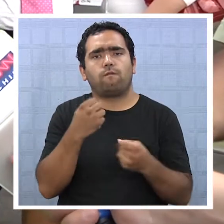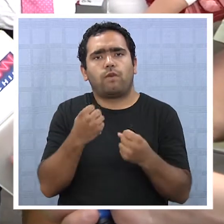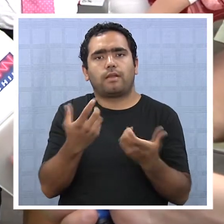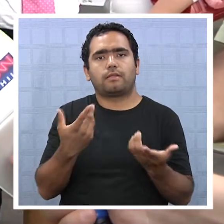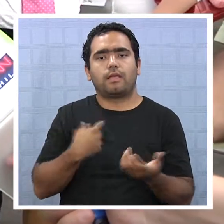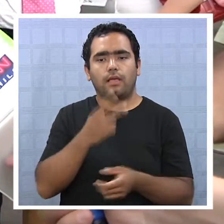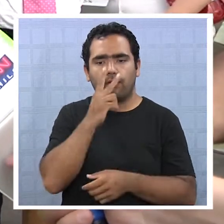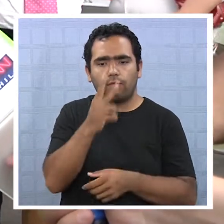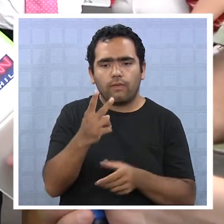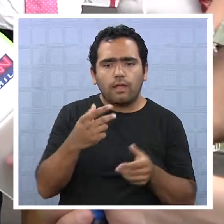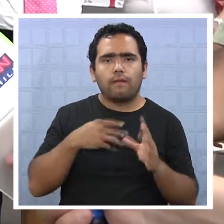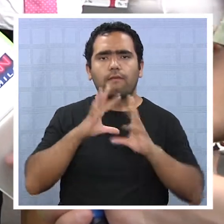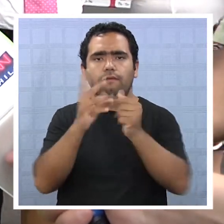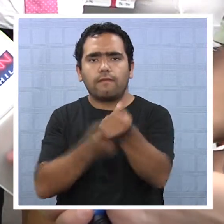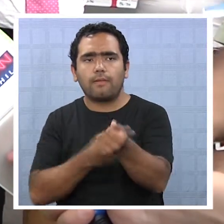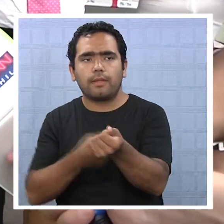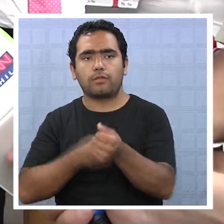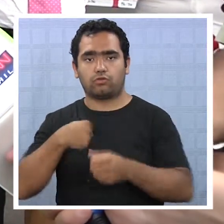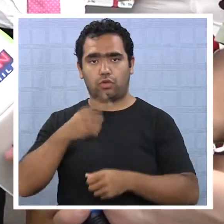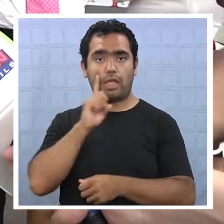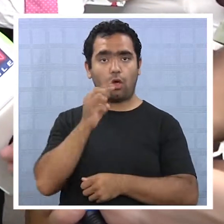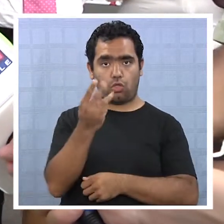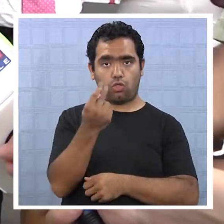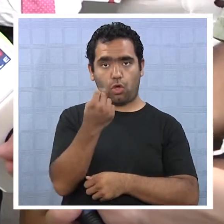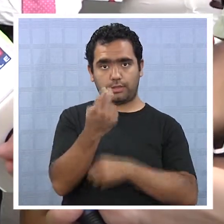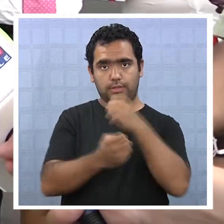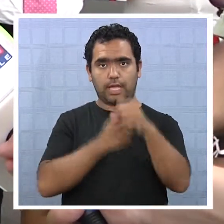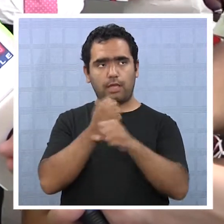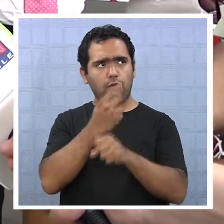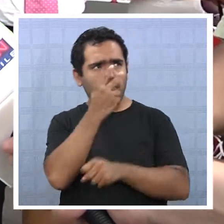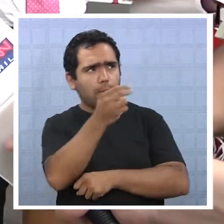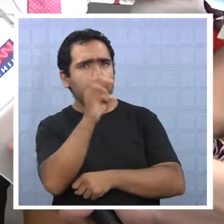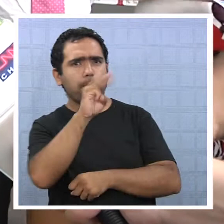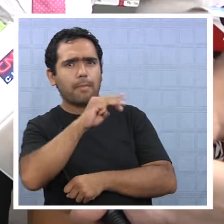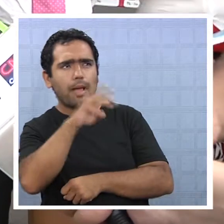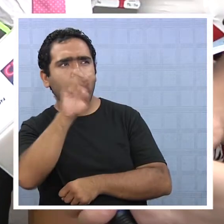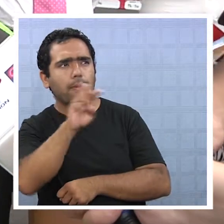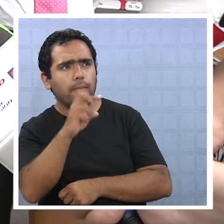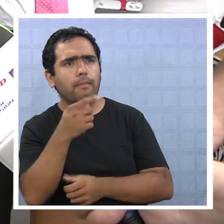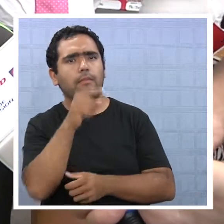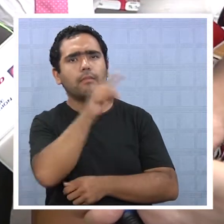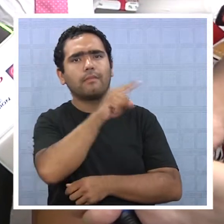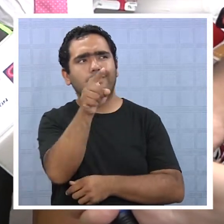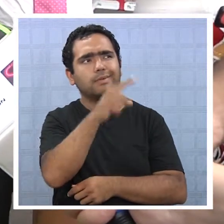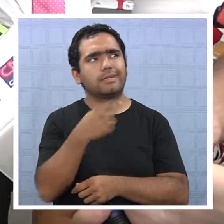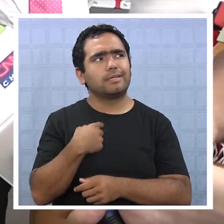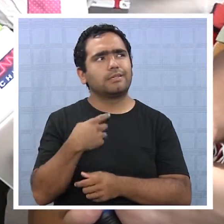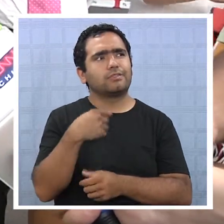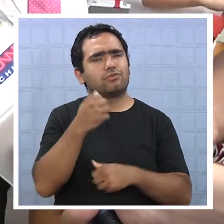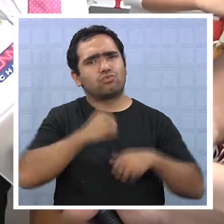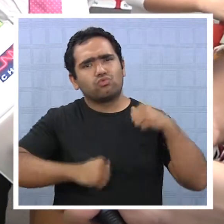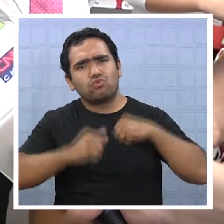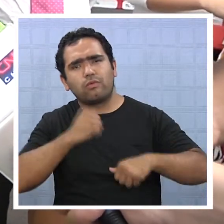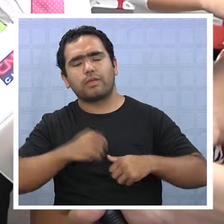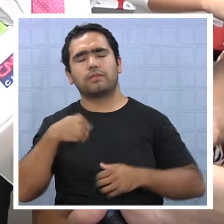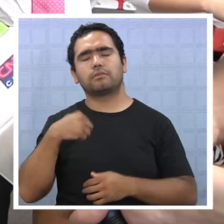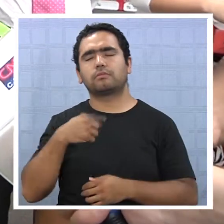sufrir a tu familia. Yo tenía 12 años y ver sufrir a mi papá, a mi mamá, y me sentía culpable también por